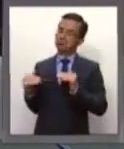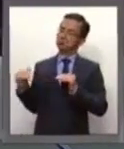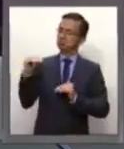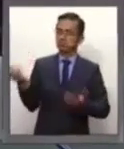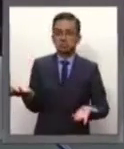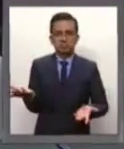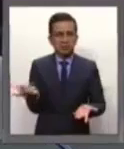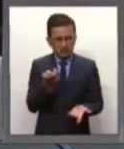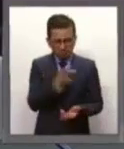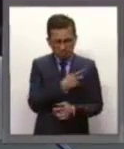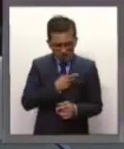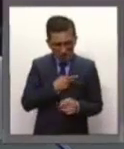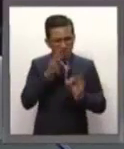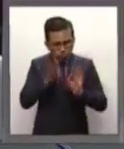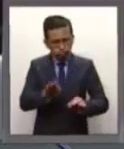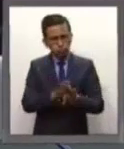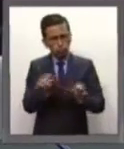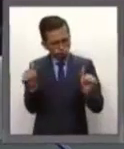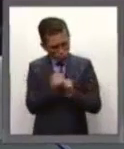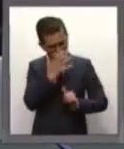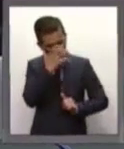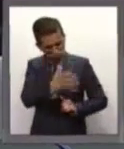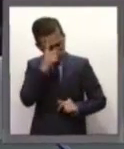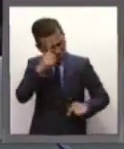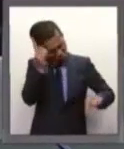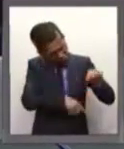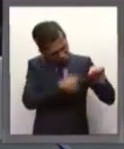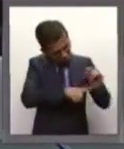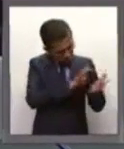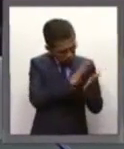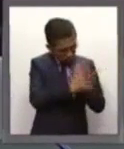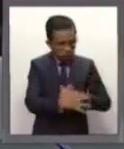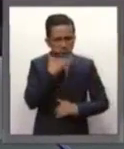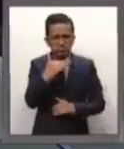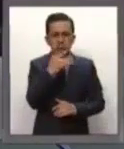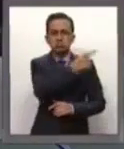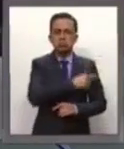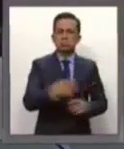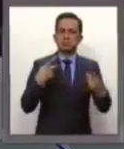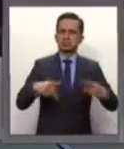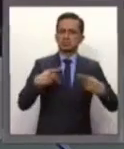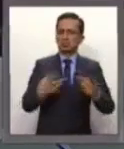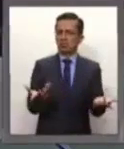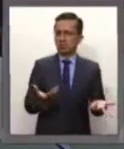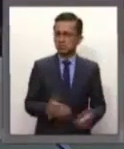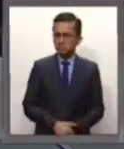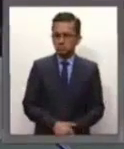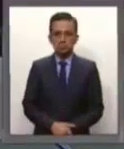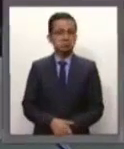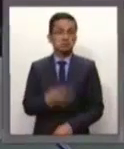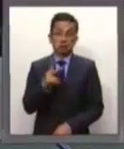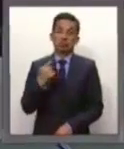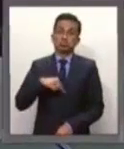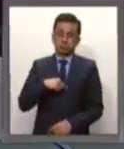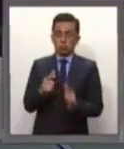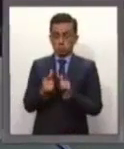del crimen organizado de cuello blanco. No obstante que el grupo parlamentario de Morena votará a favor, con